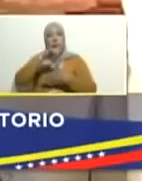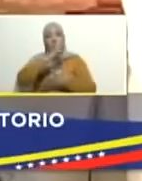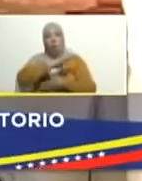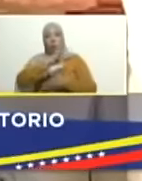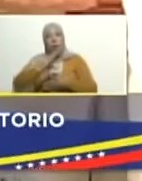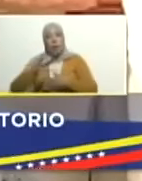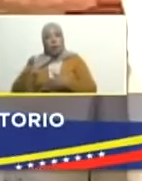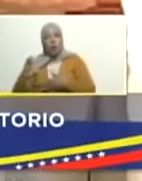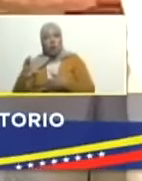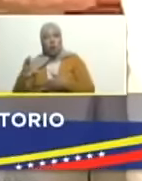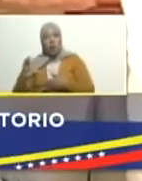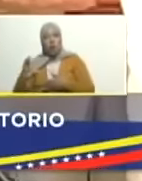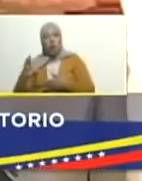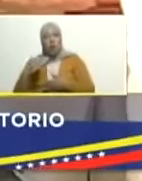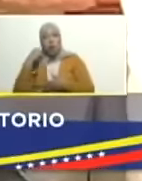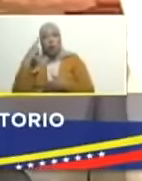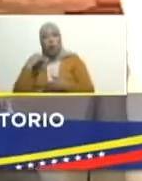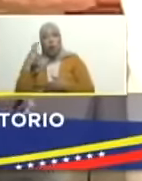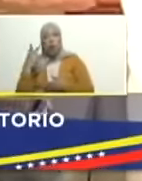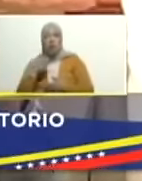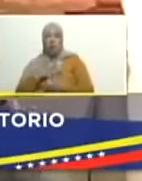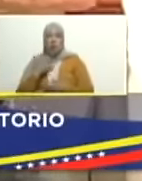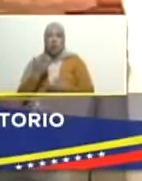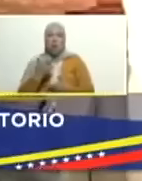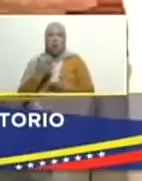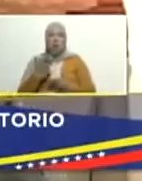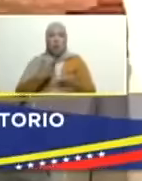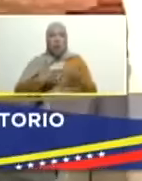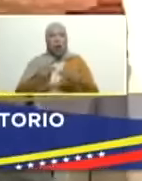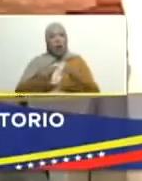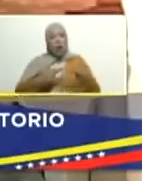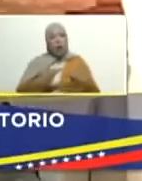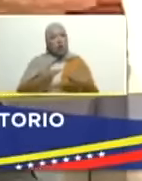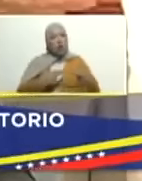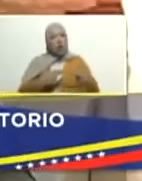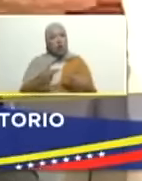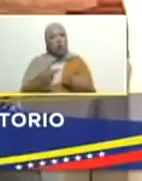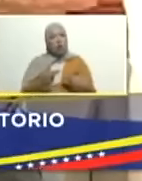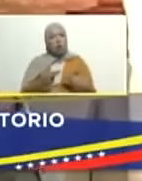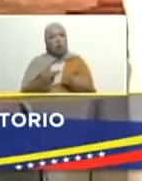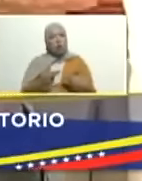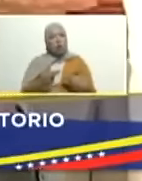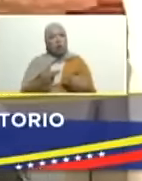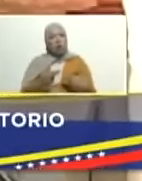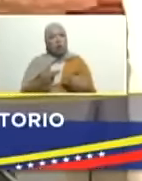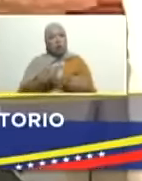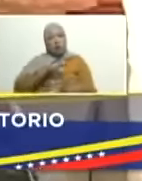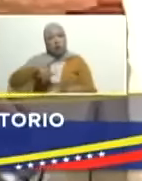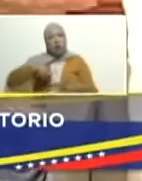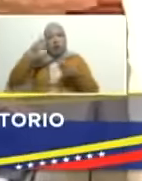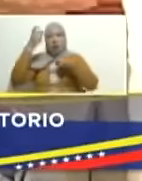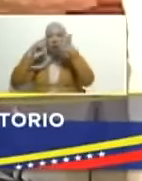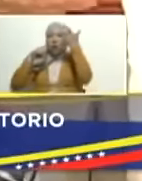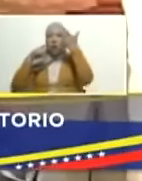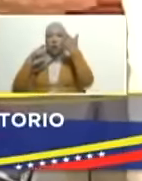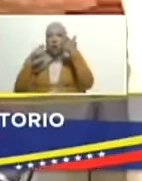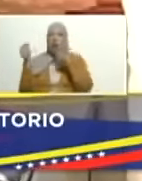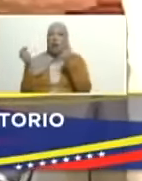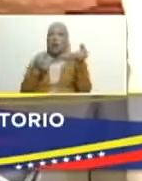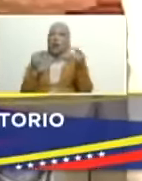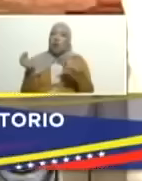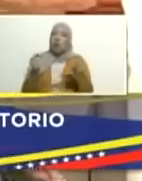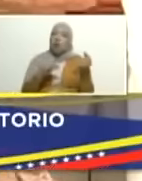mundo. Y pudiéramos decir que se tuvo una relación en la época de nuestro comandante Chávez de diálogo.